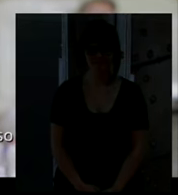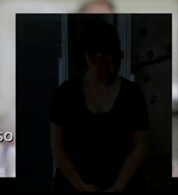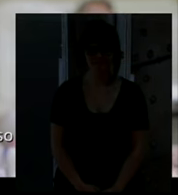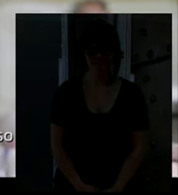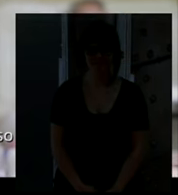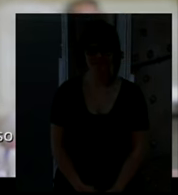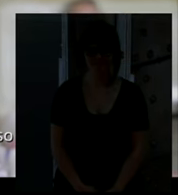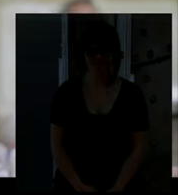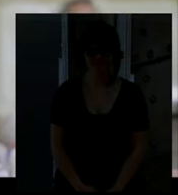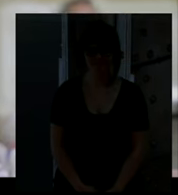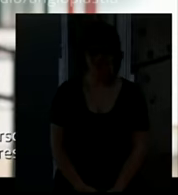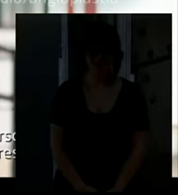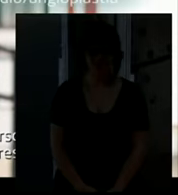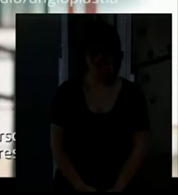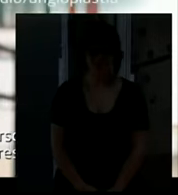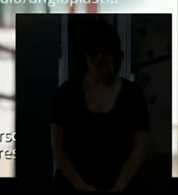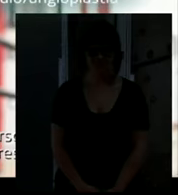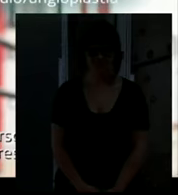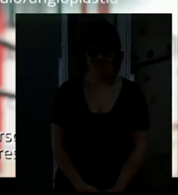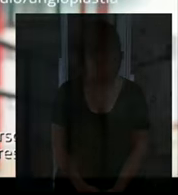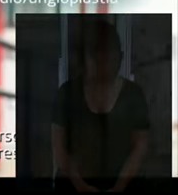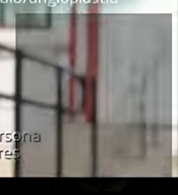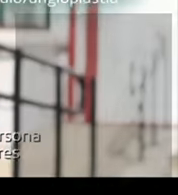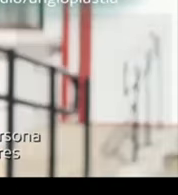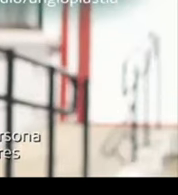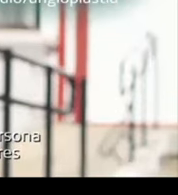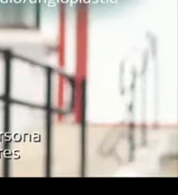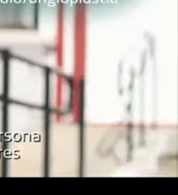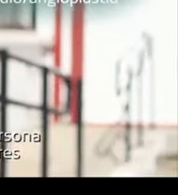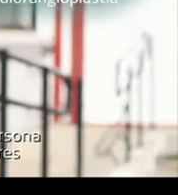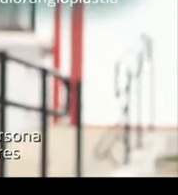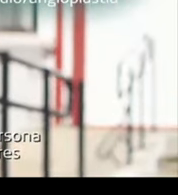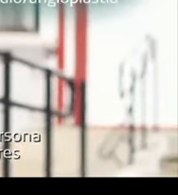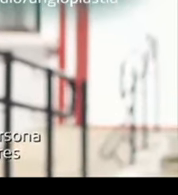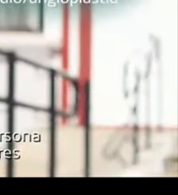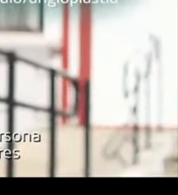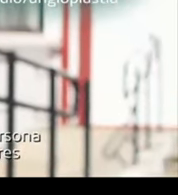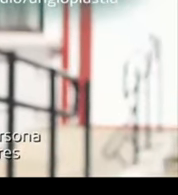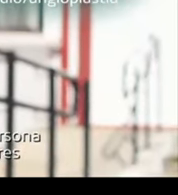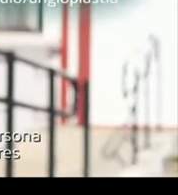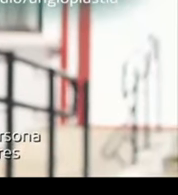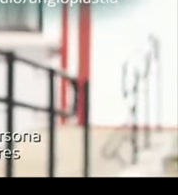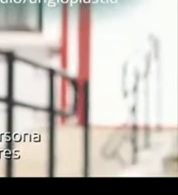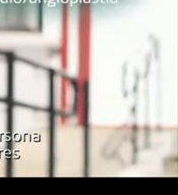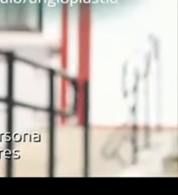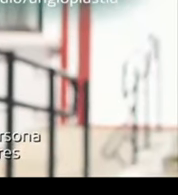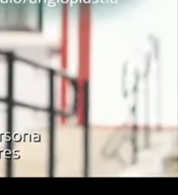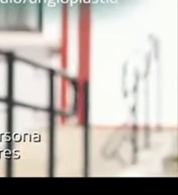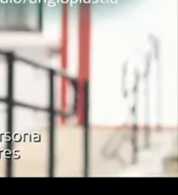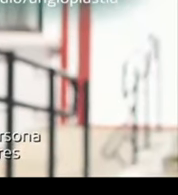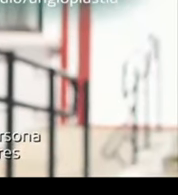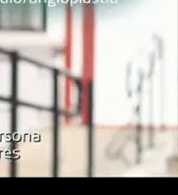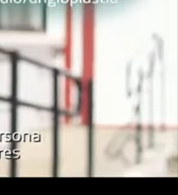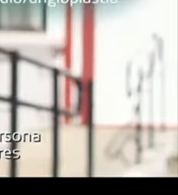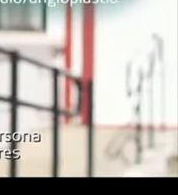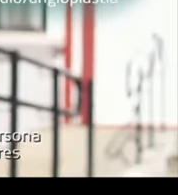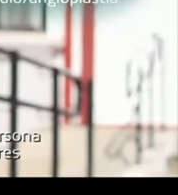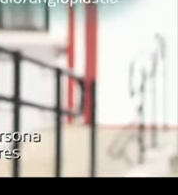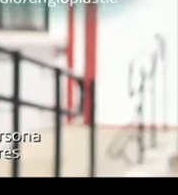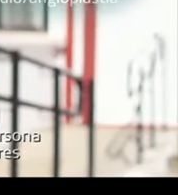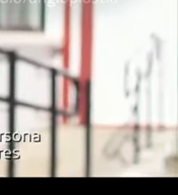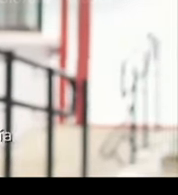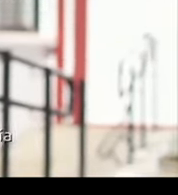2 meses con un proceso completo. Me siento privilegiado ser las primeras personas de poder conversar con nuestro